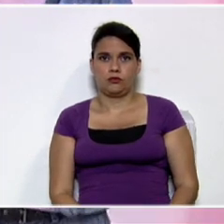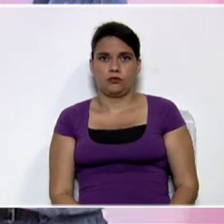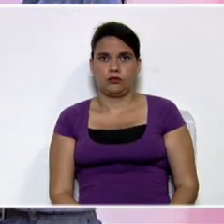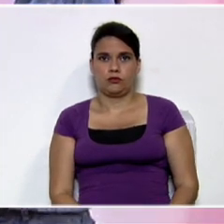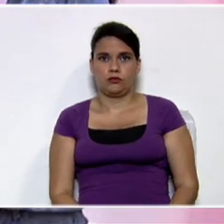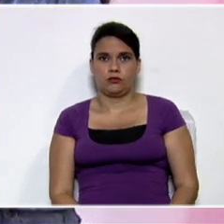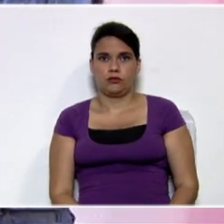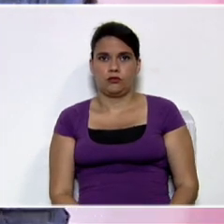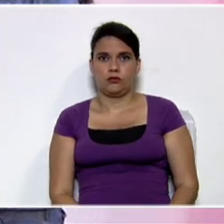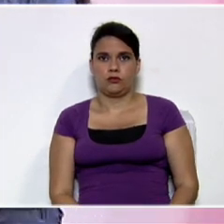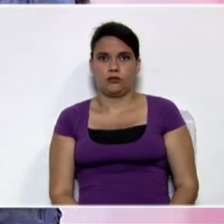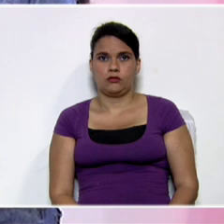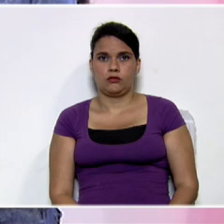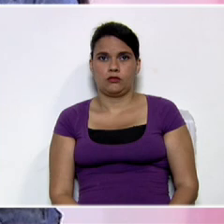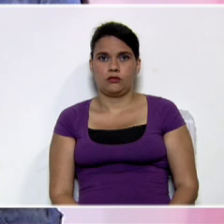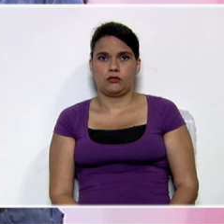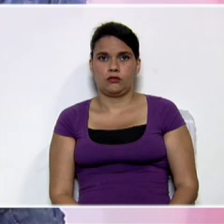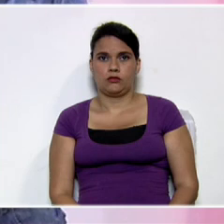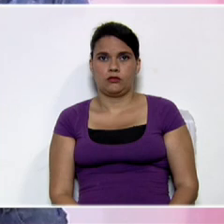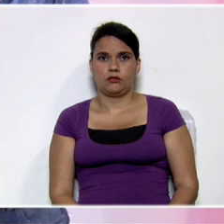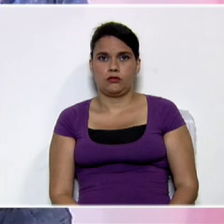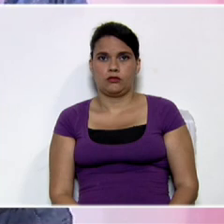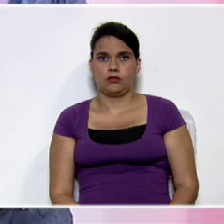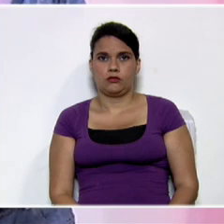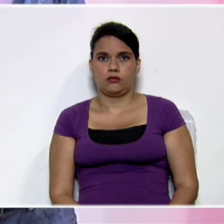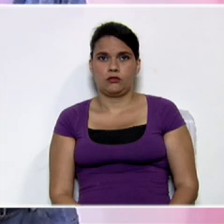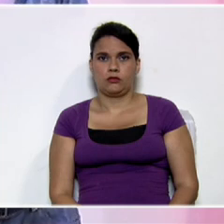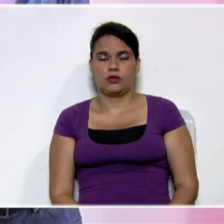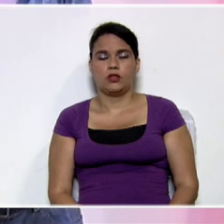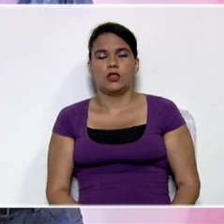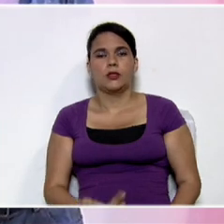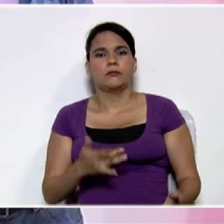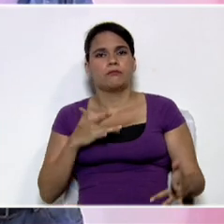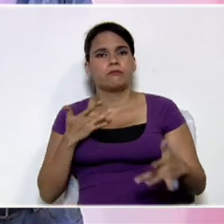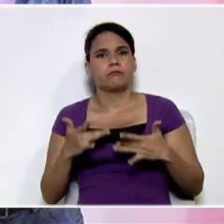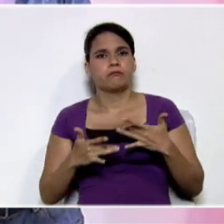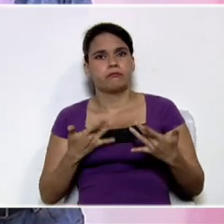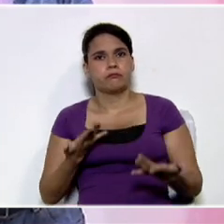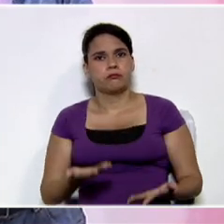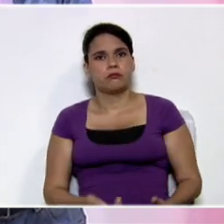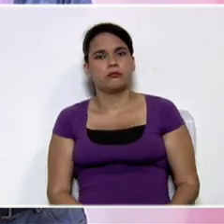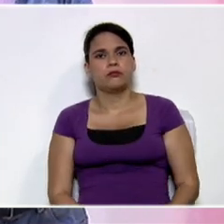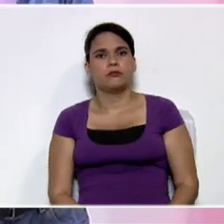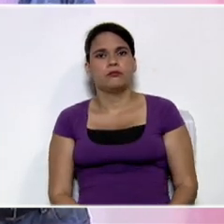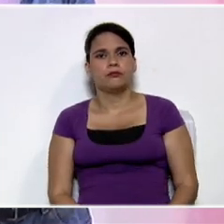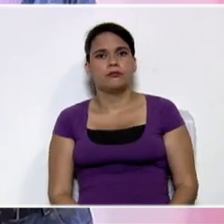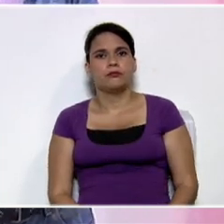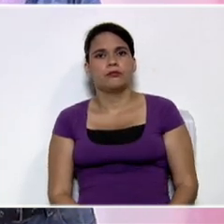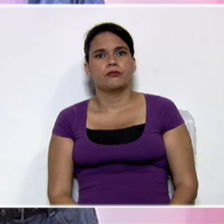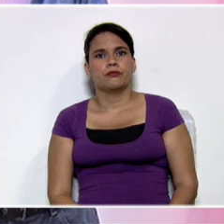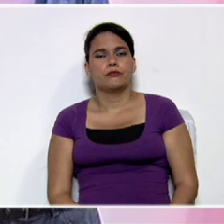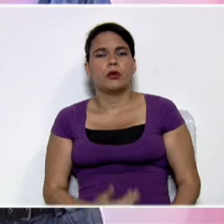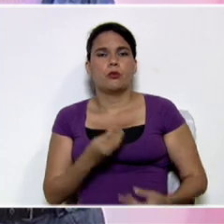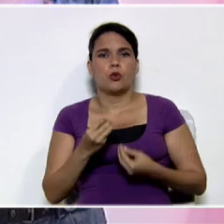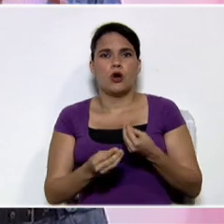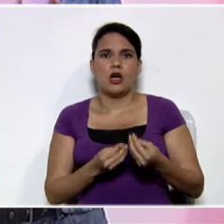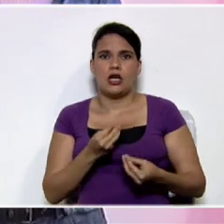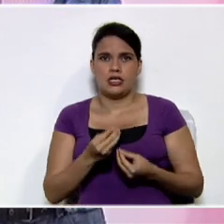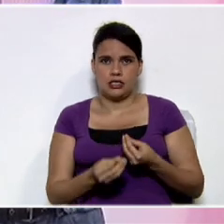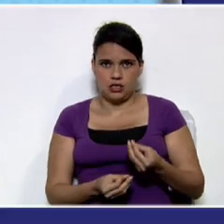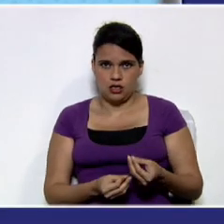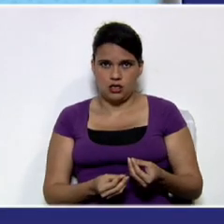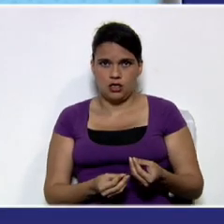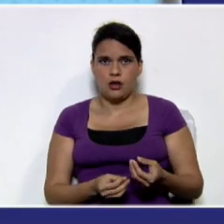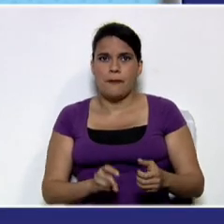utilitarios y artesanales también. Como actividad evaluativa vamos a realizar un